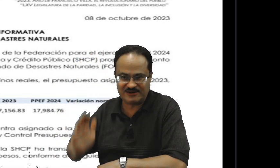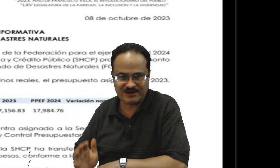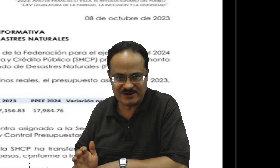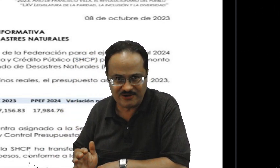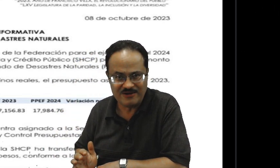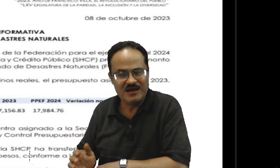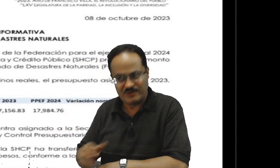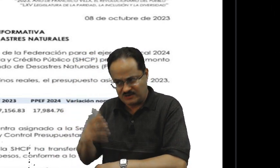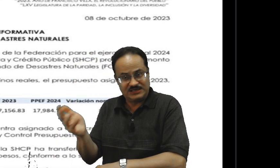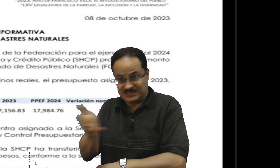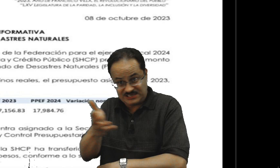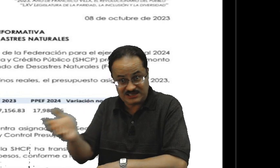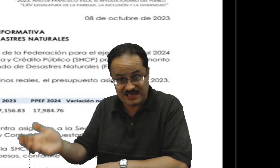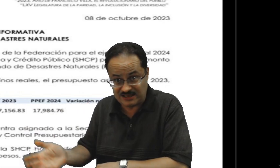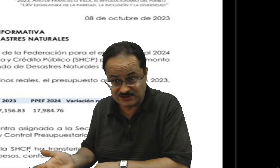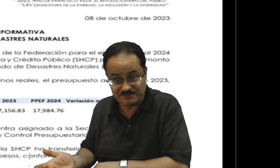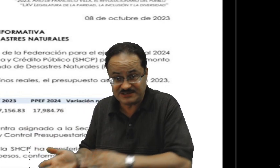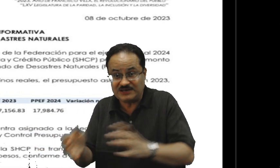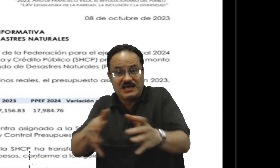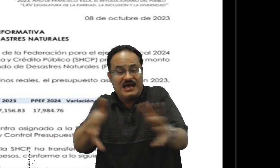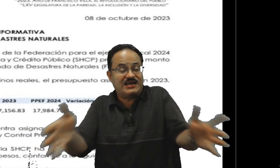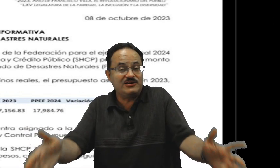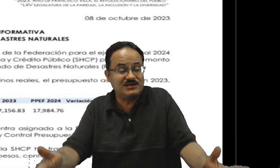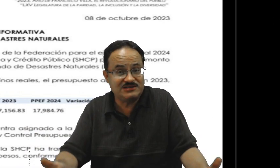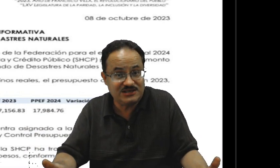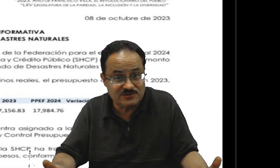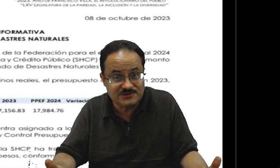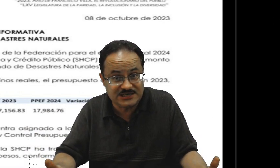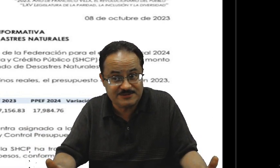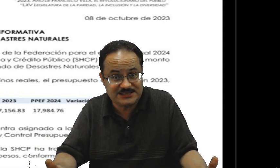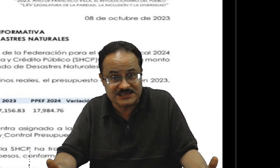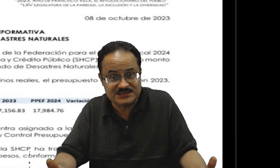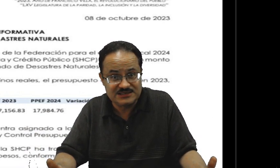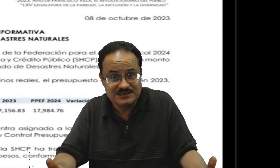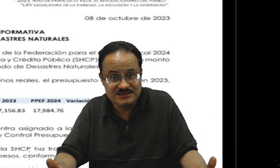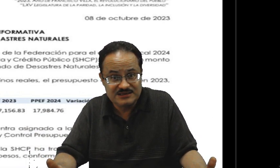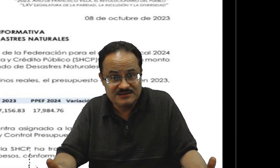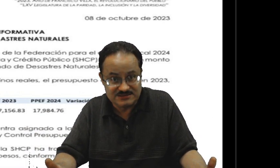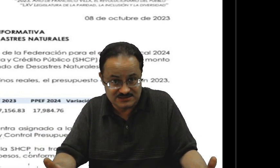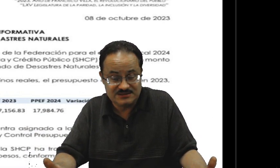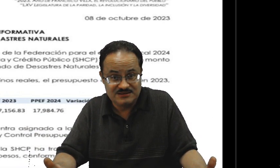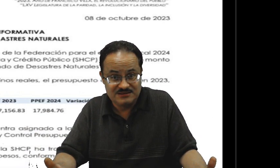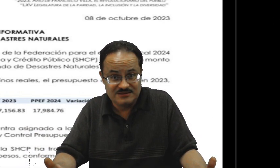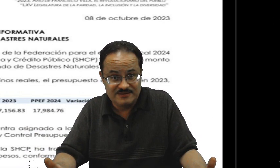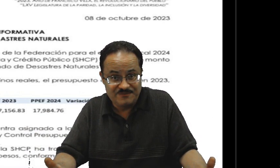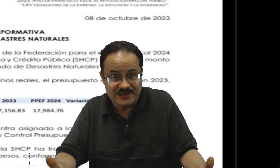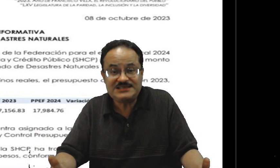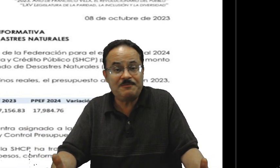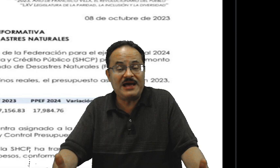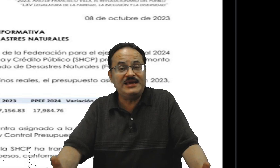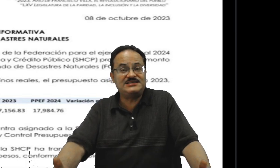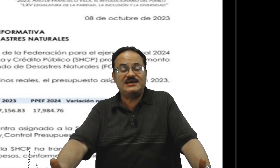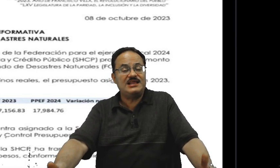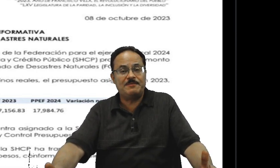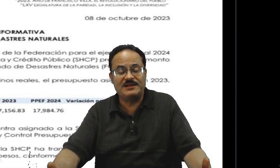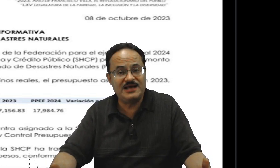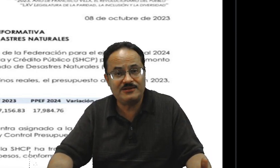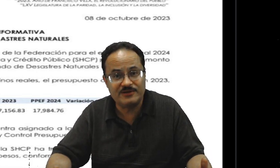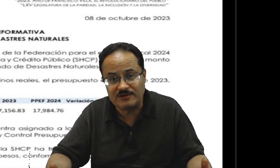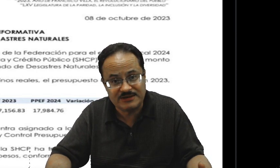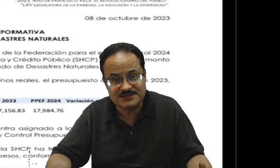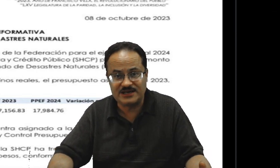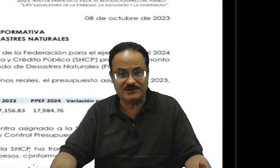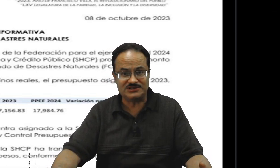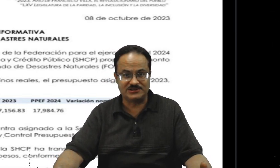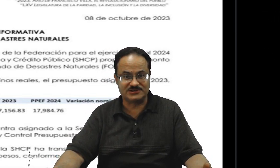hasta de lo que no pero necesita de los empresarios aquí Yo se los he dicho muchas veces este país sigue dependiendo